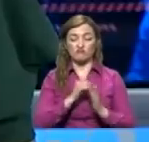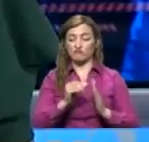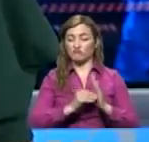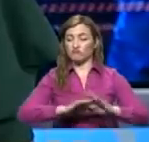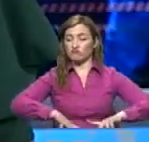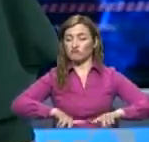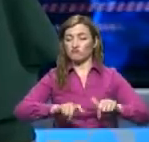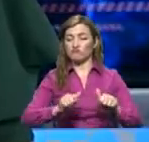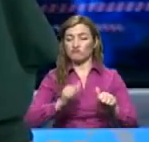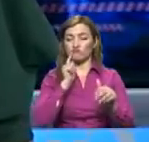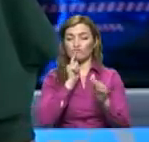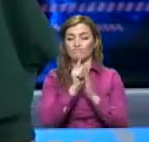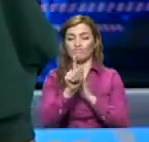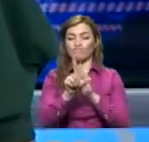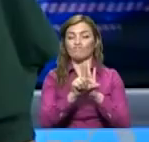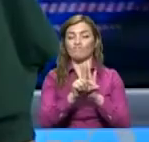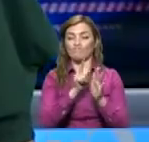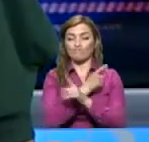posible perjurio.